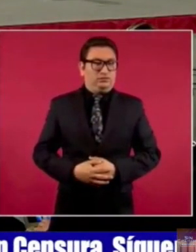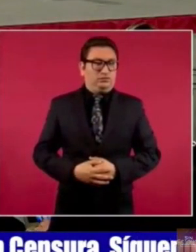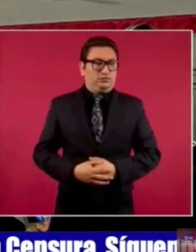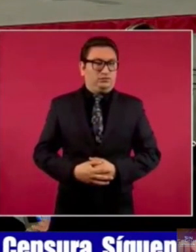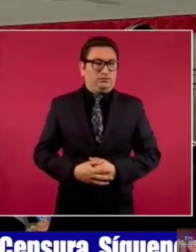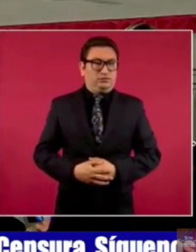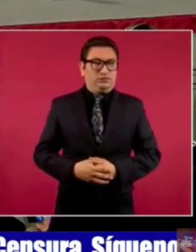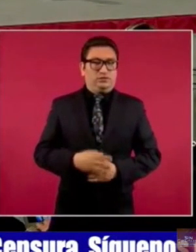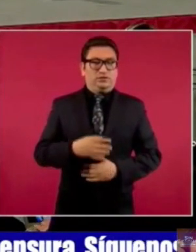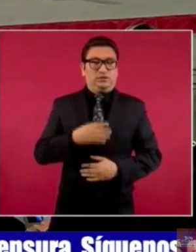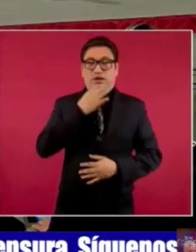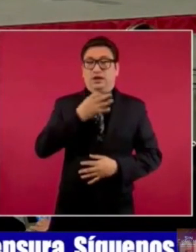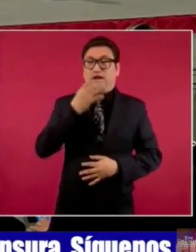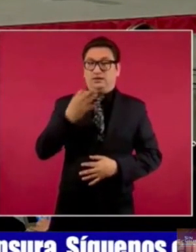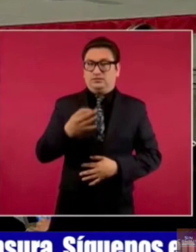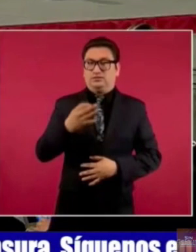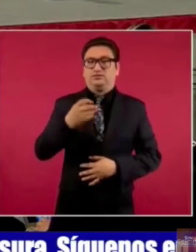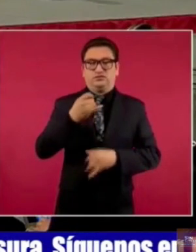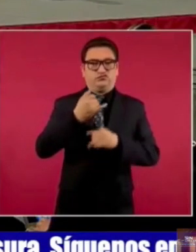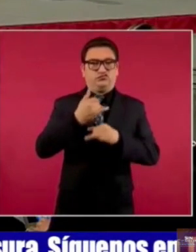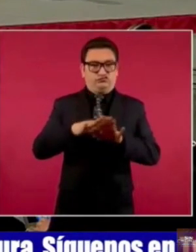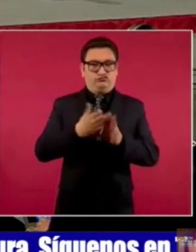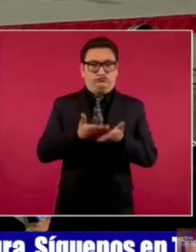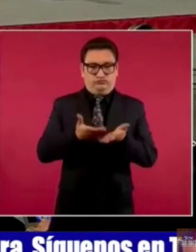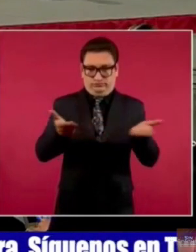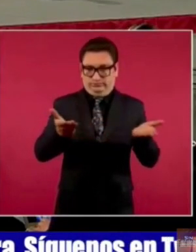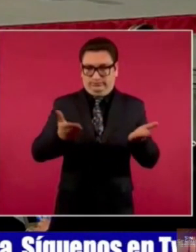dar a conocer una información,